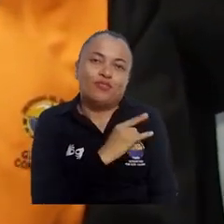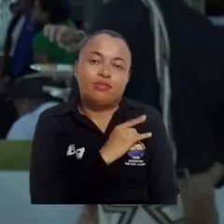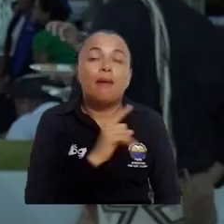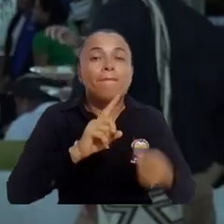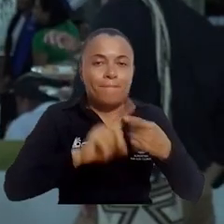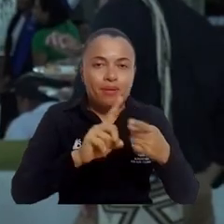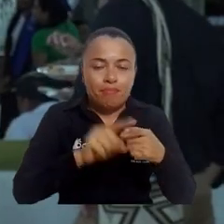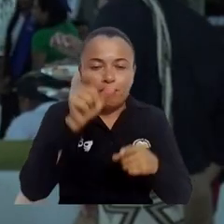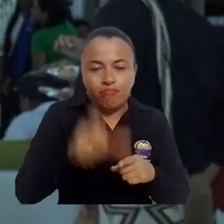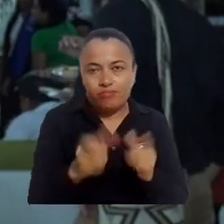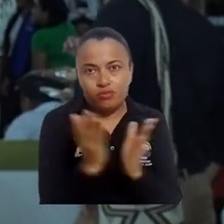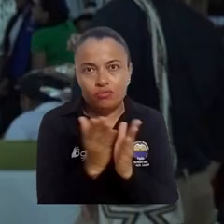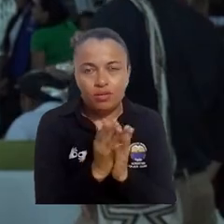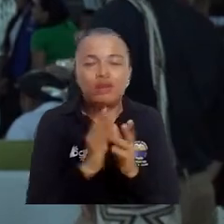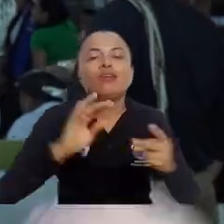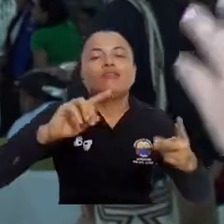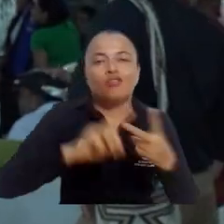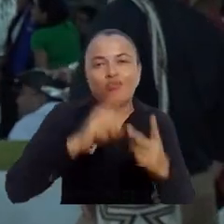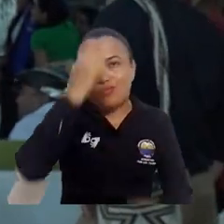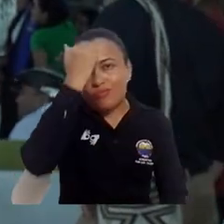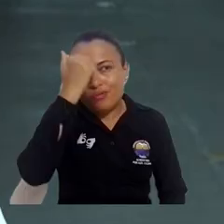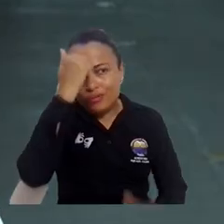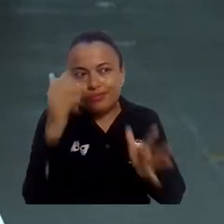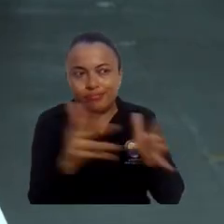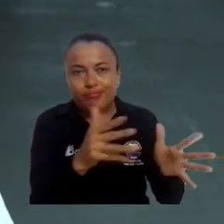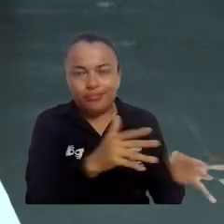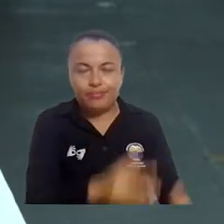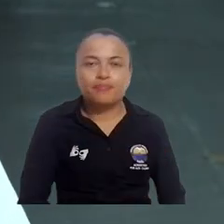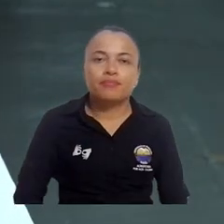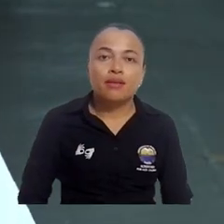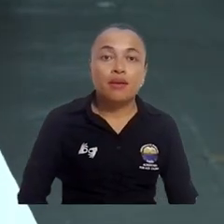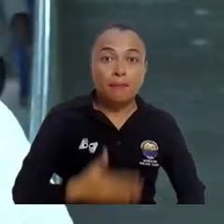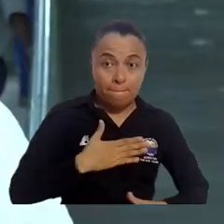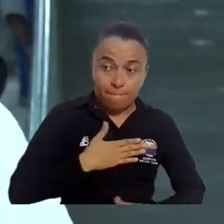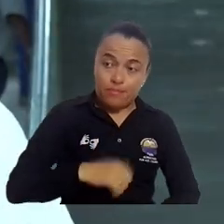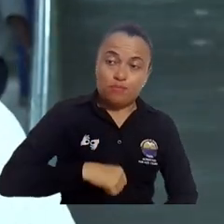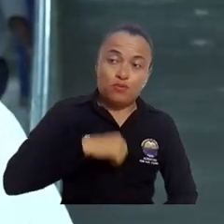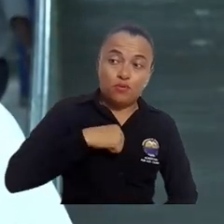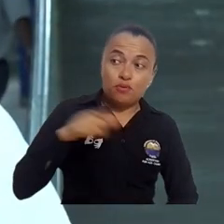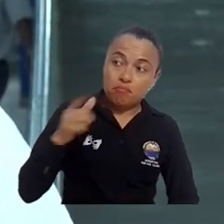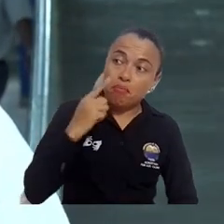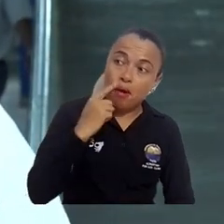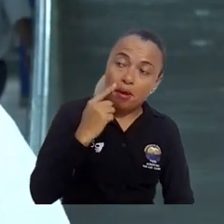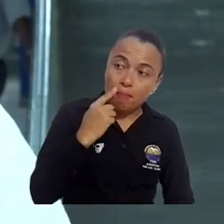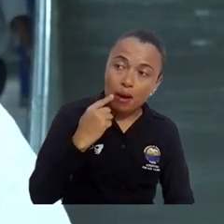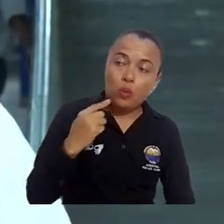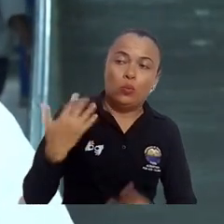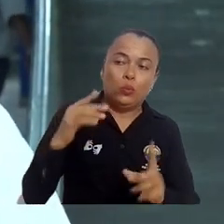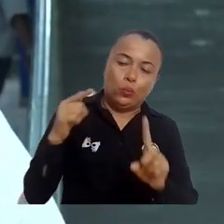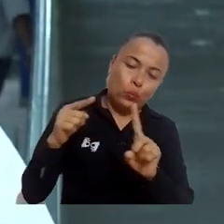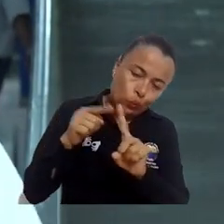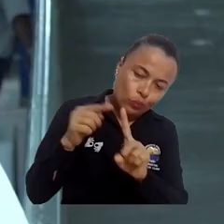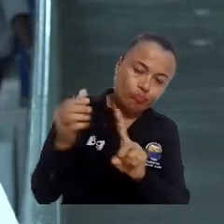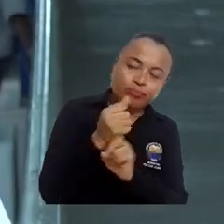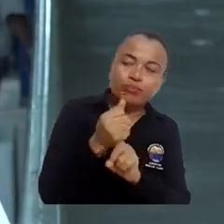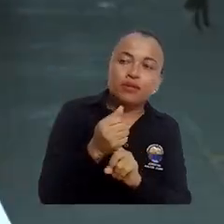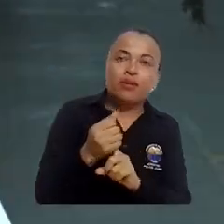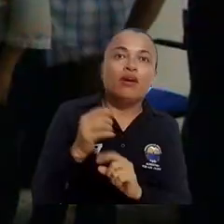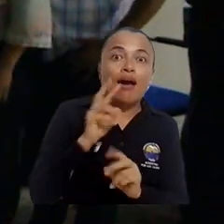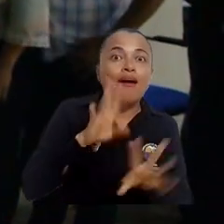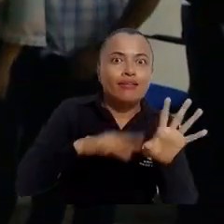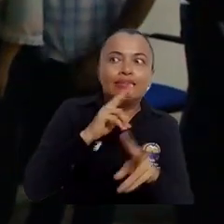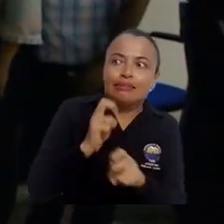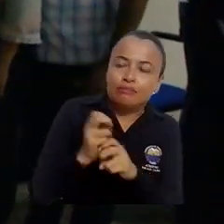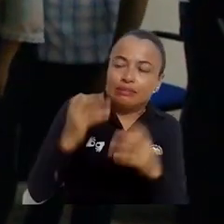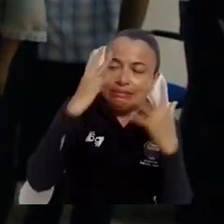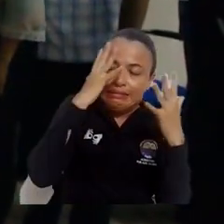de ella, primero como estudiante, luego como docente. Para mí es un orgullo hoy en día que mi papá haya conseguido este logro. Fue un momento muy difícil, donde